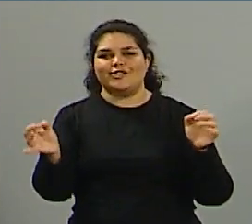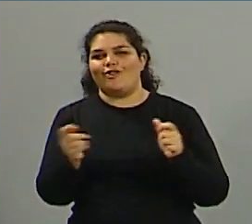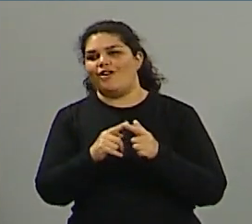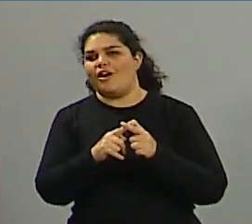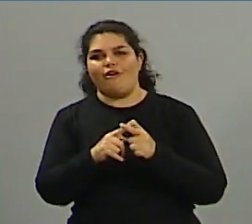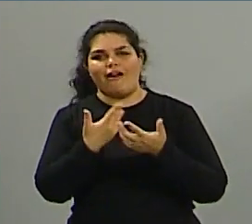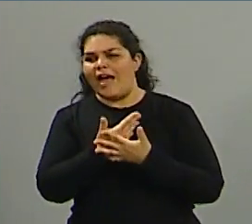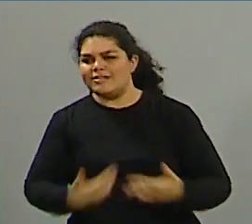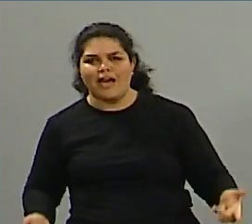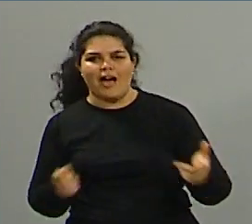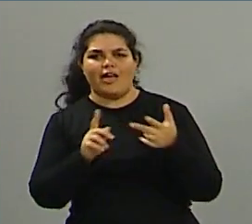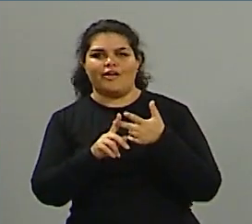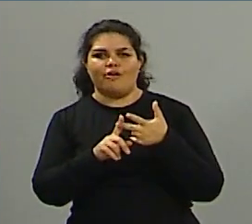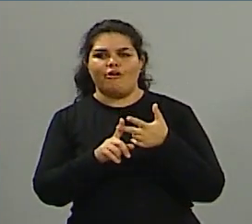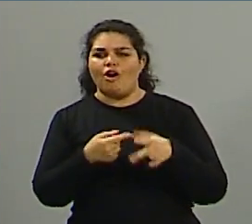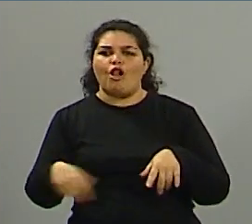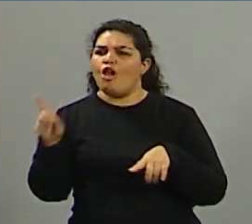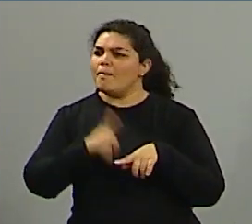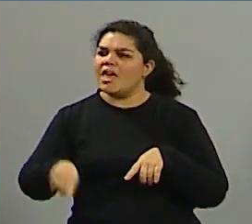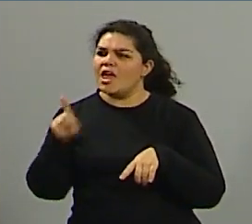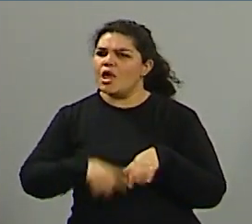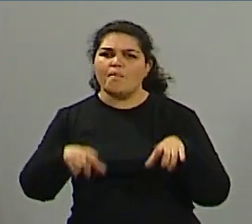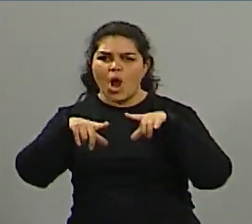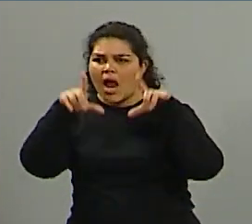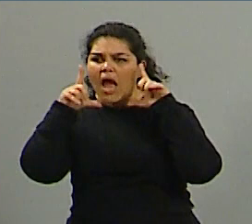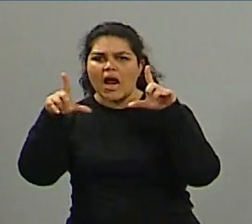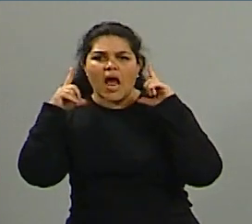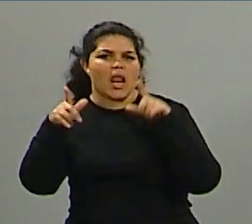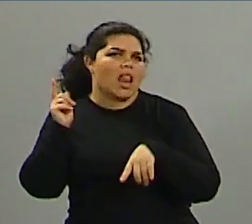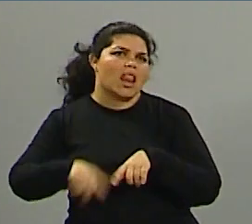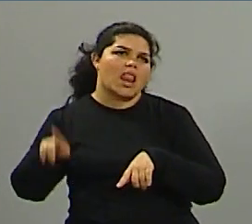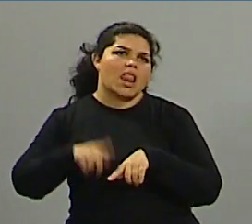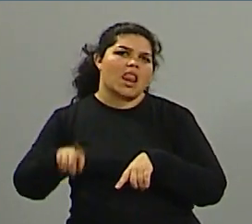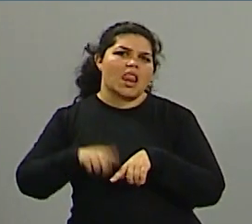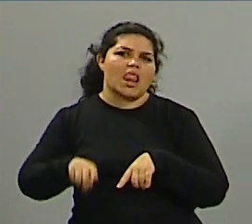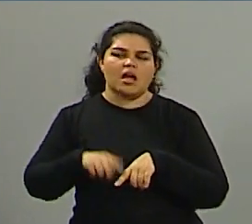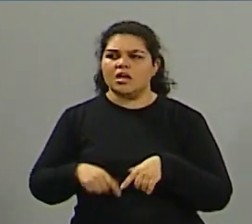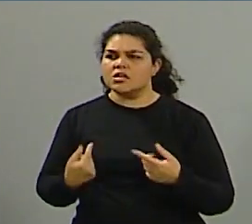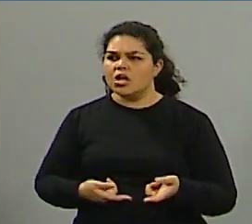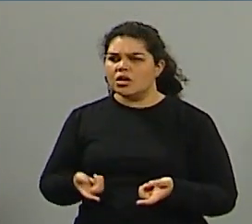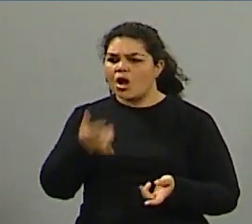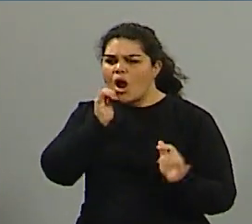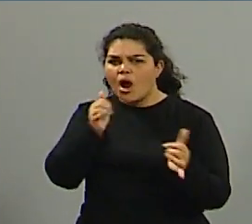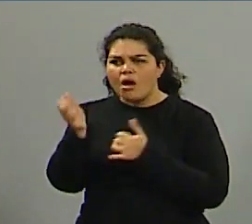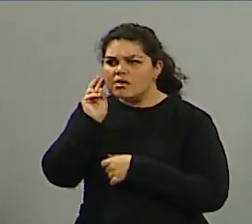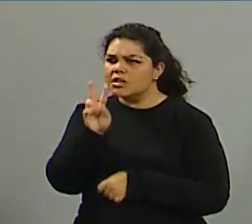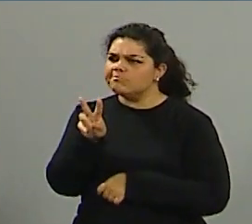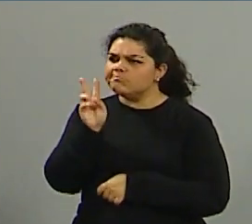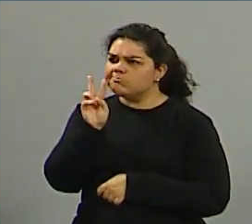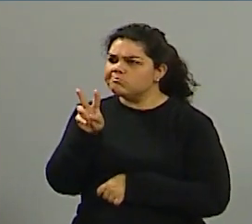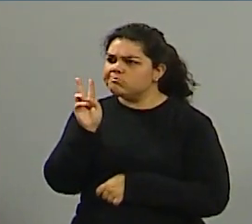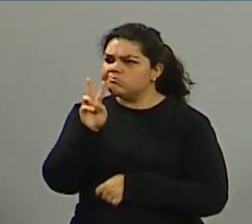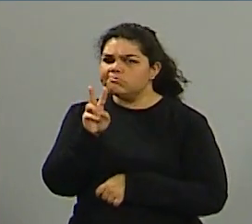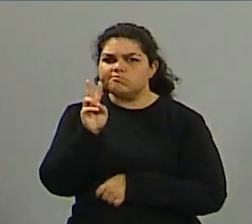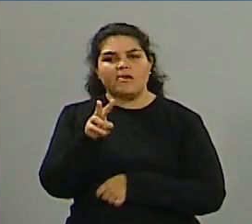Entonces es como que, bueno, fueron varios los factores que llevaron a que estos jóvenes tomen esta decisión, ¿no? Pero ya digo, esta decisión